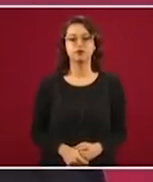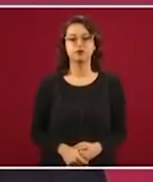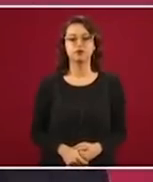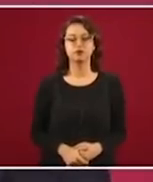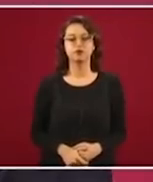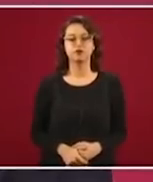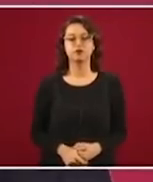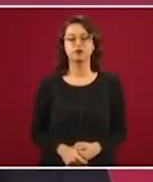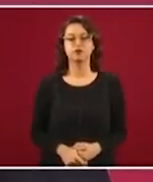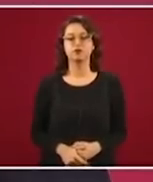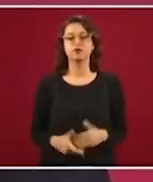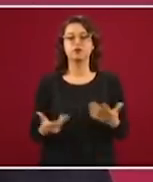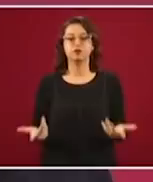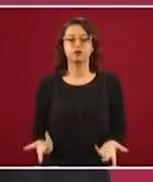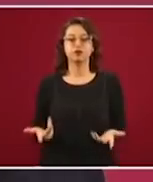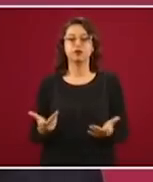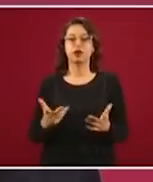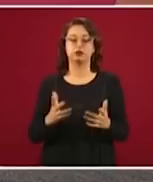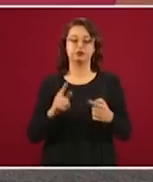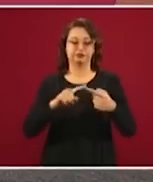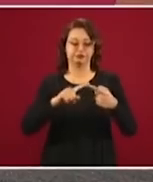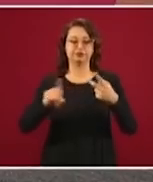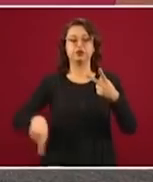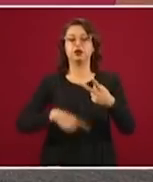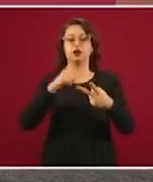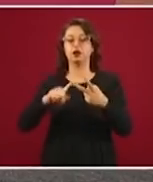el que no falte el presupuesto,